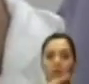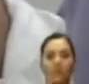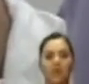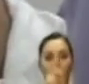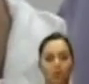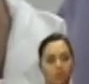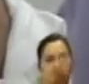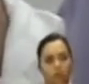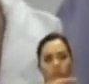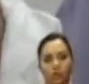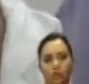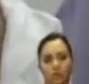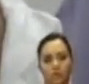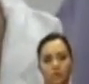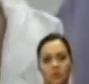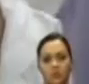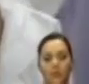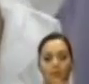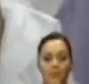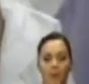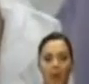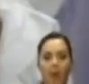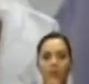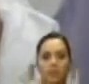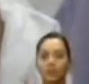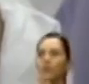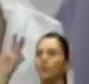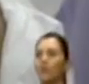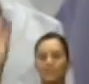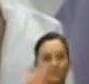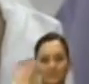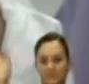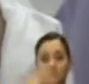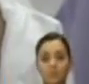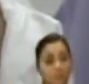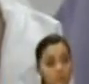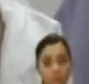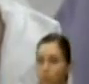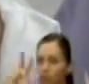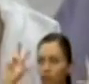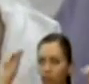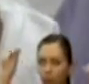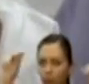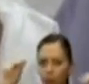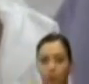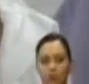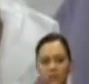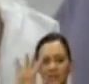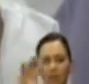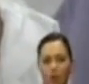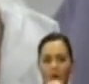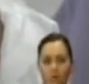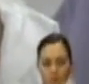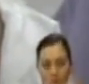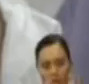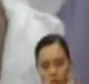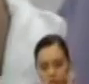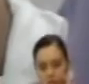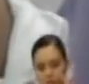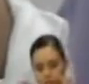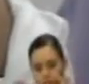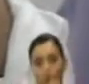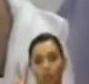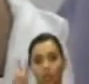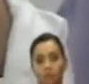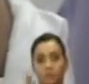director. Se llamaba el Plan Libertador. Y dijimos, no, señores. Me demoré 5 años. Y recién en el 2012